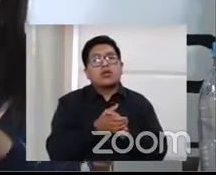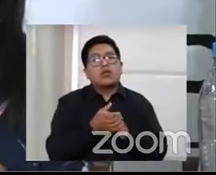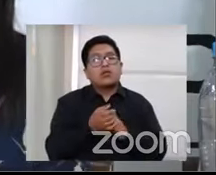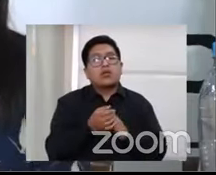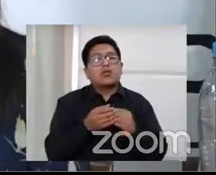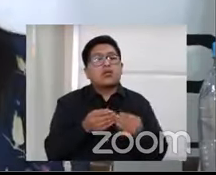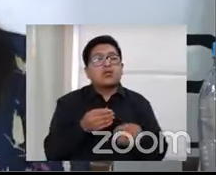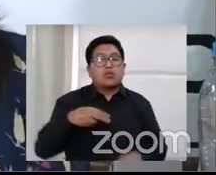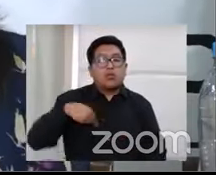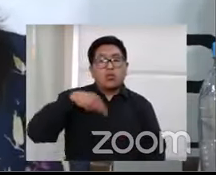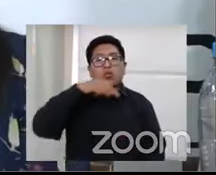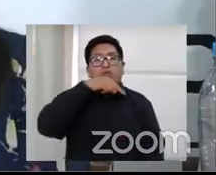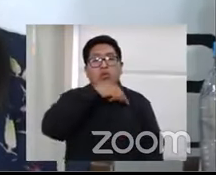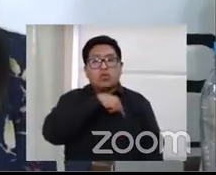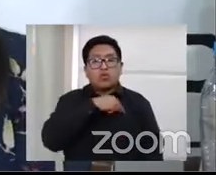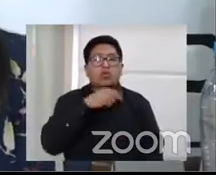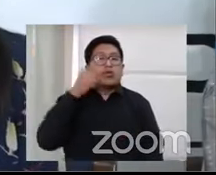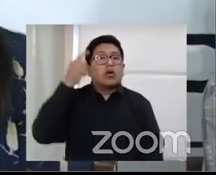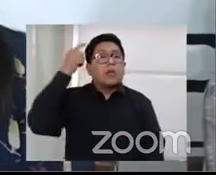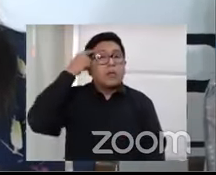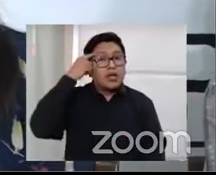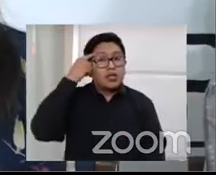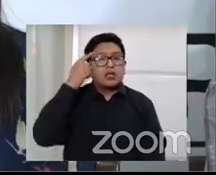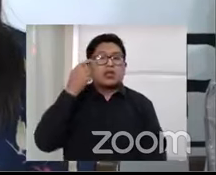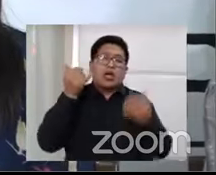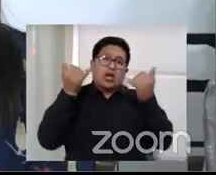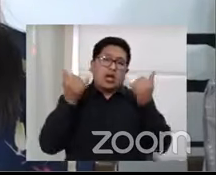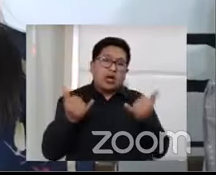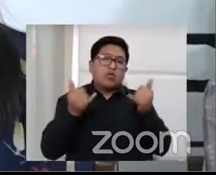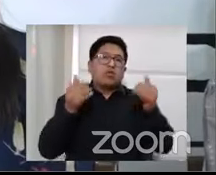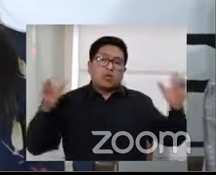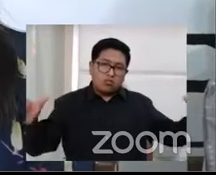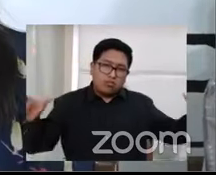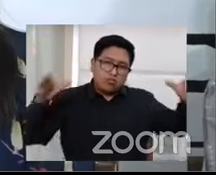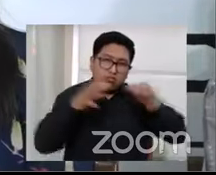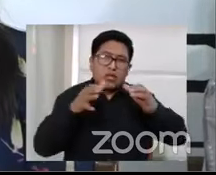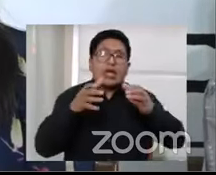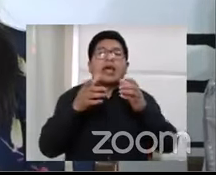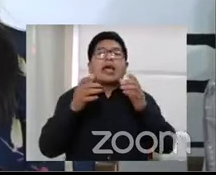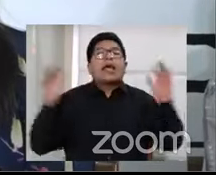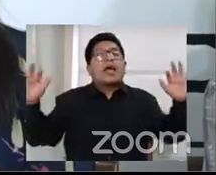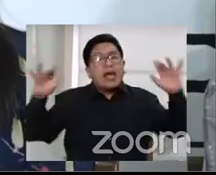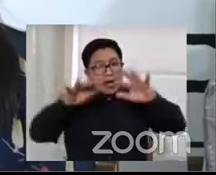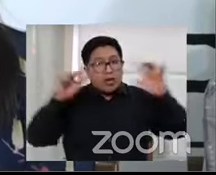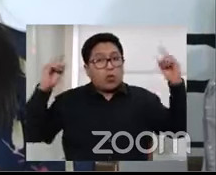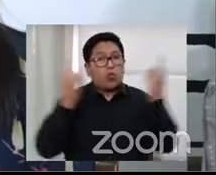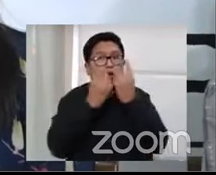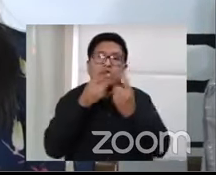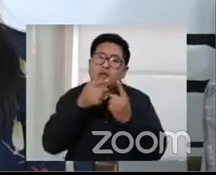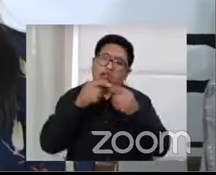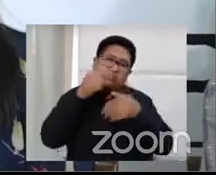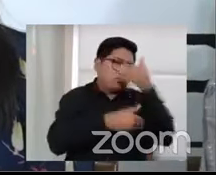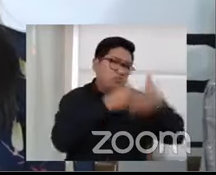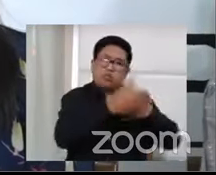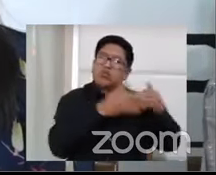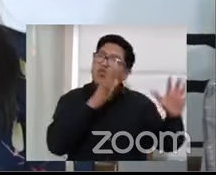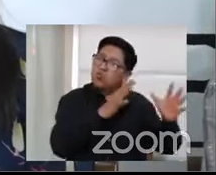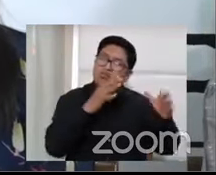un poco al nivel de asistencia técnica de la unesco para que ellos puedan generar su